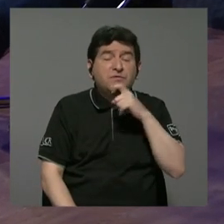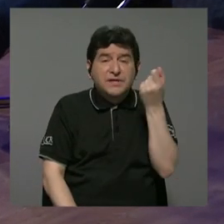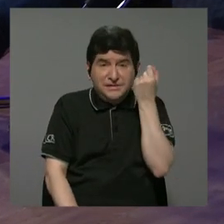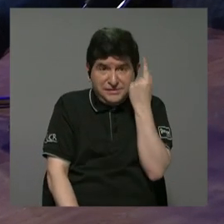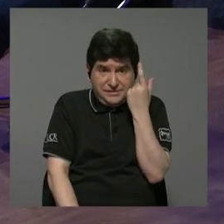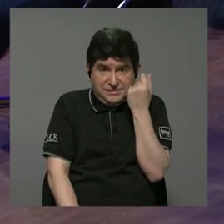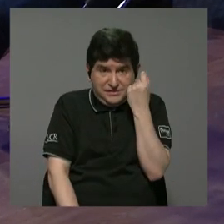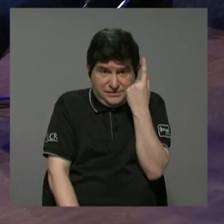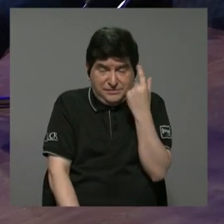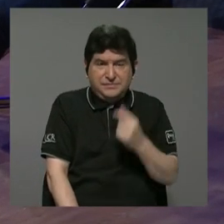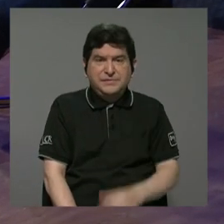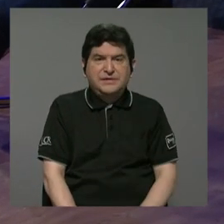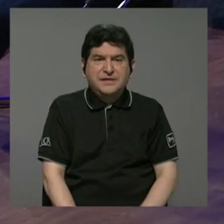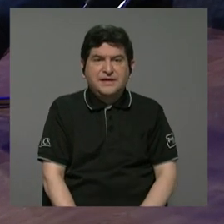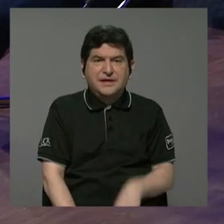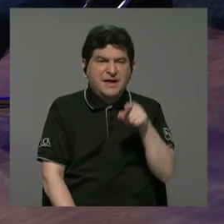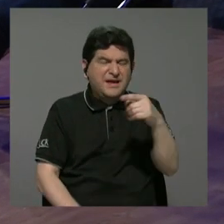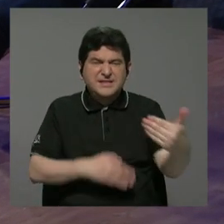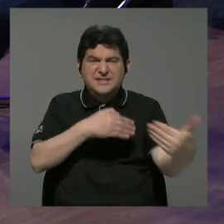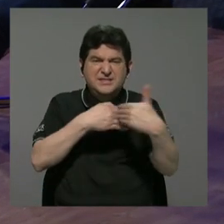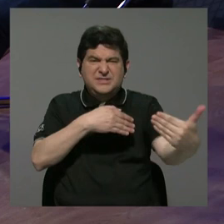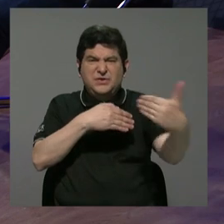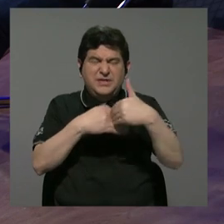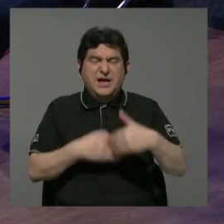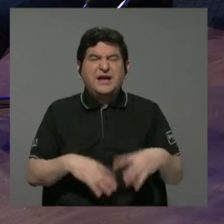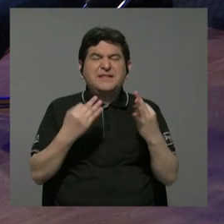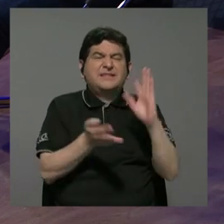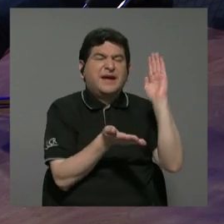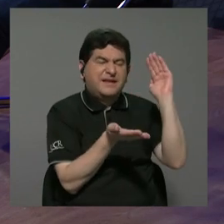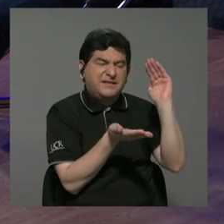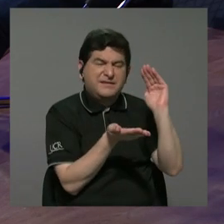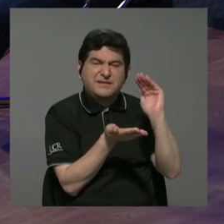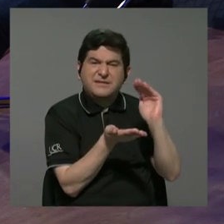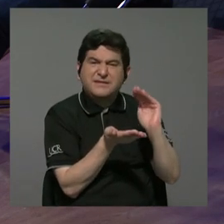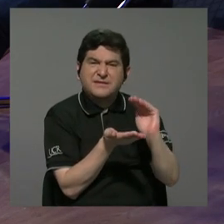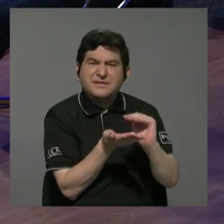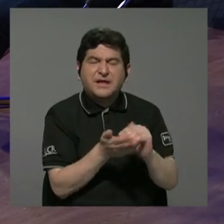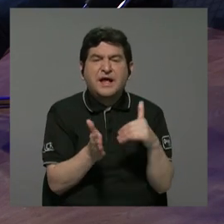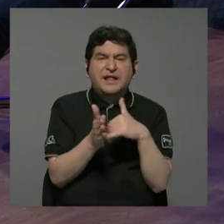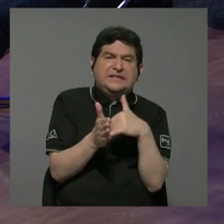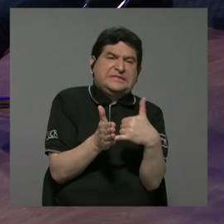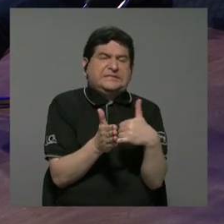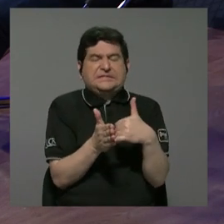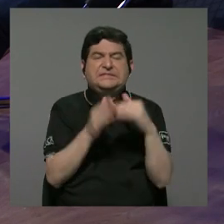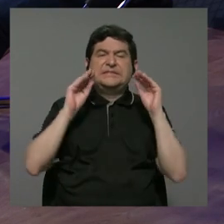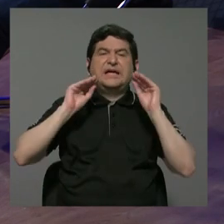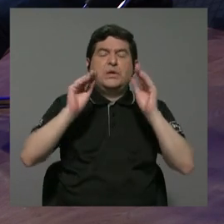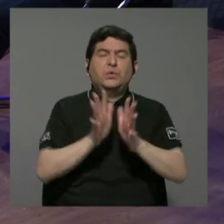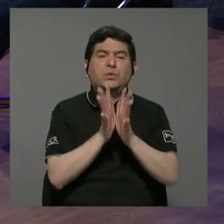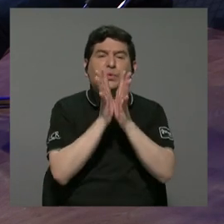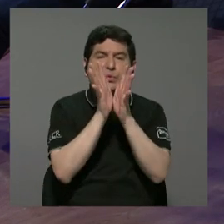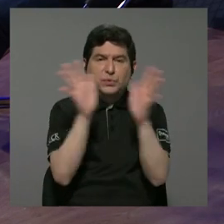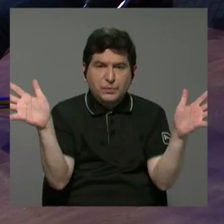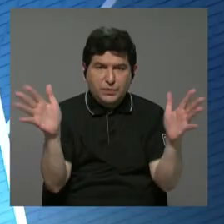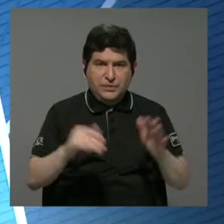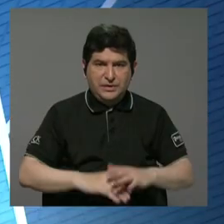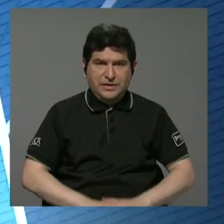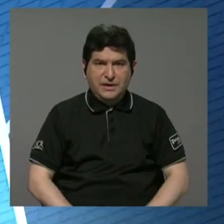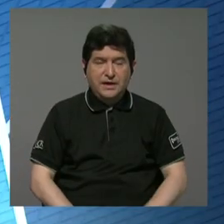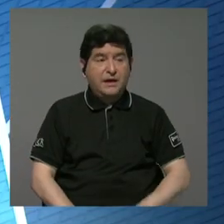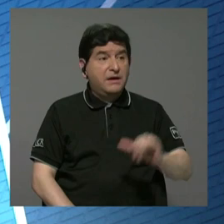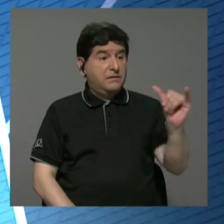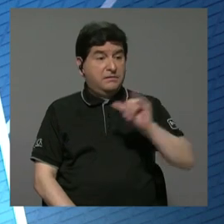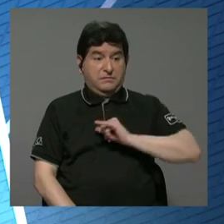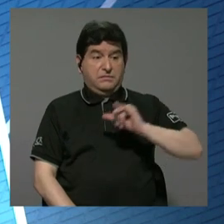comprender esto de atacar, de mermar, de debilitar la educación pública,